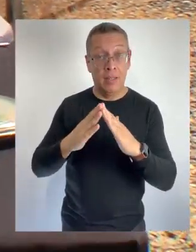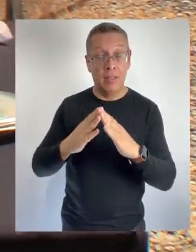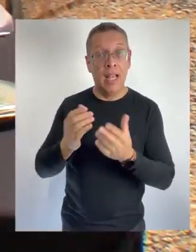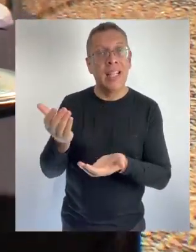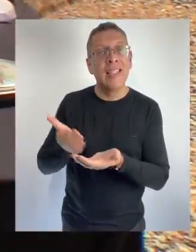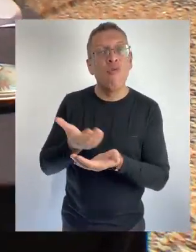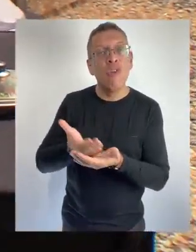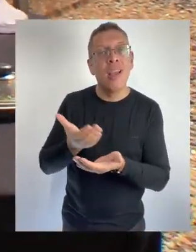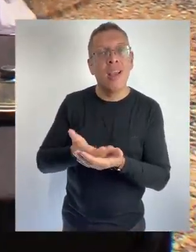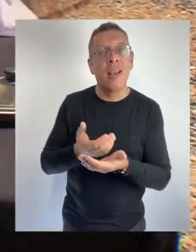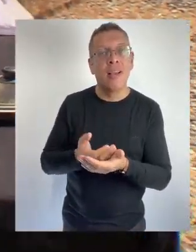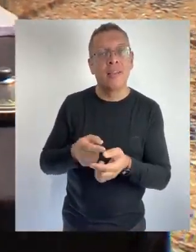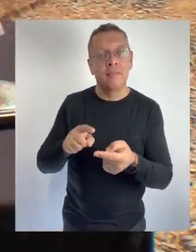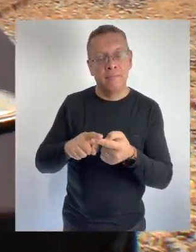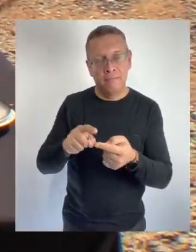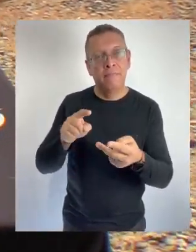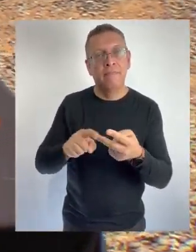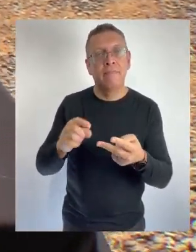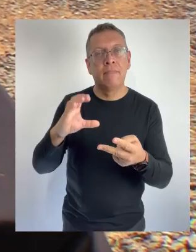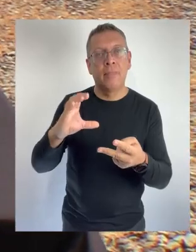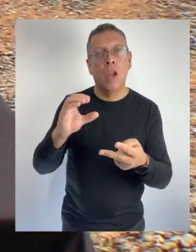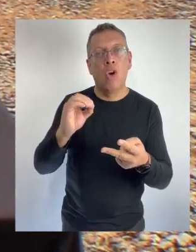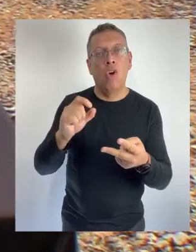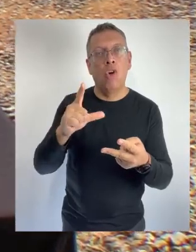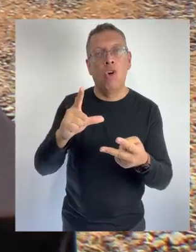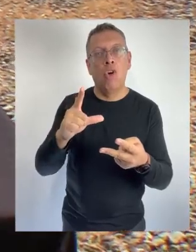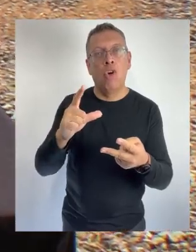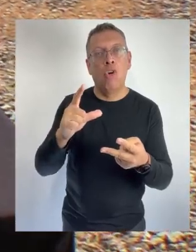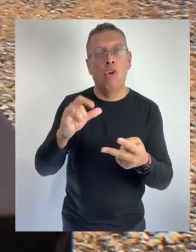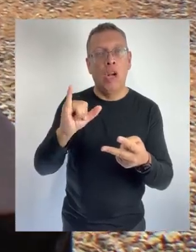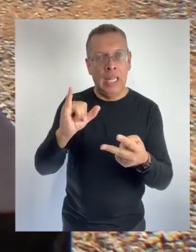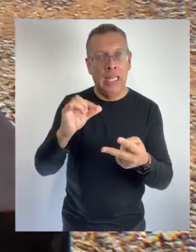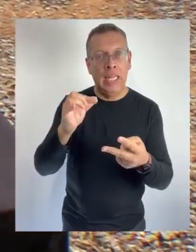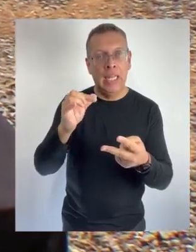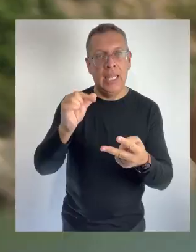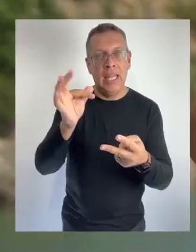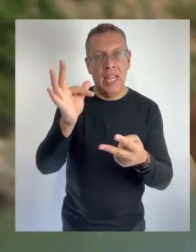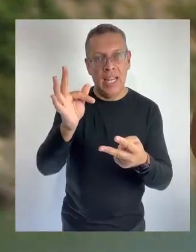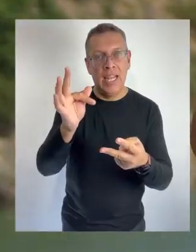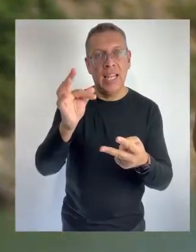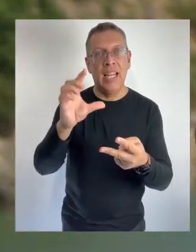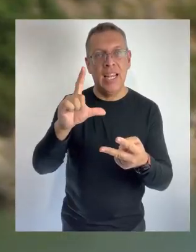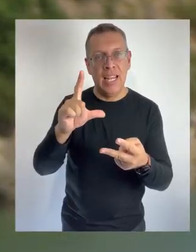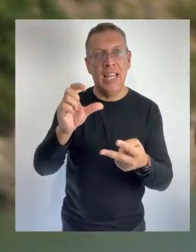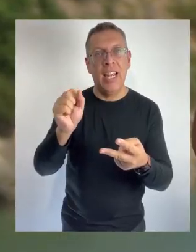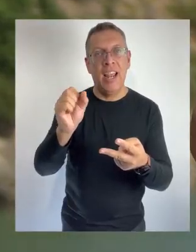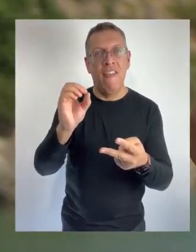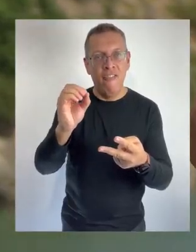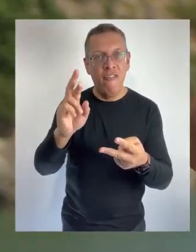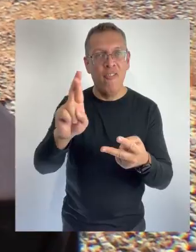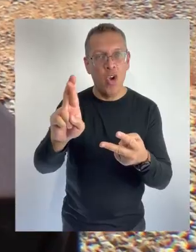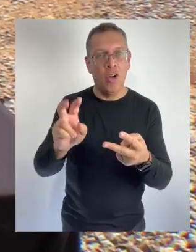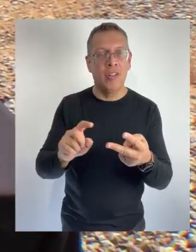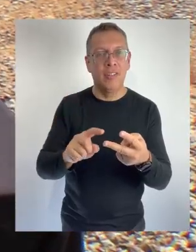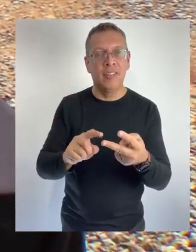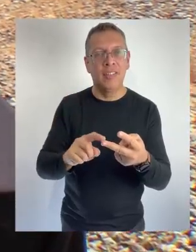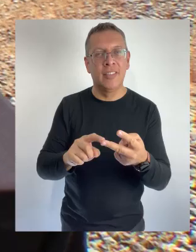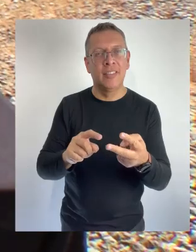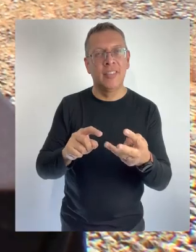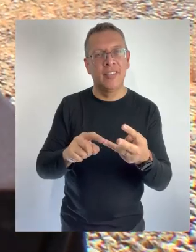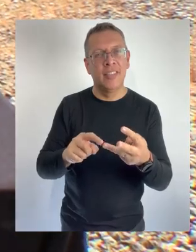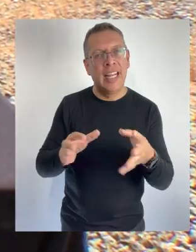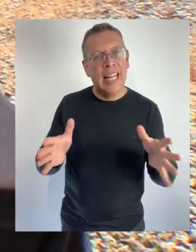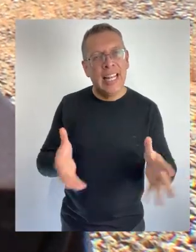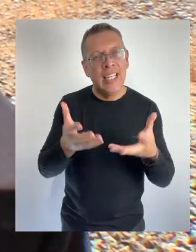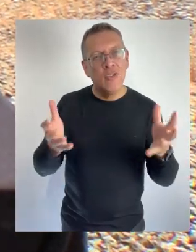puesto coliflor, lechuga. Lechuga. Sí. Rúcula, me gustó mucho la rúcula. Oh, la rúcula. Y